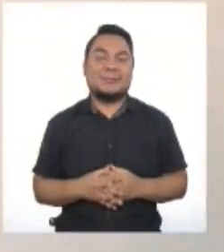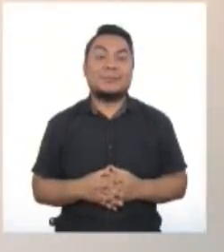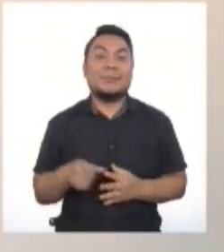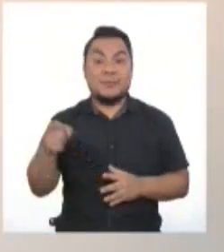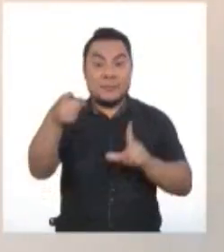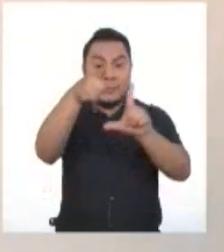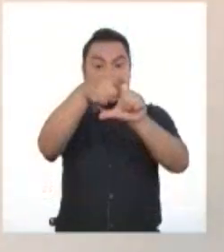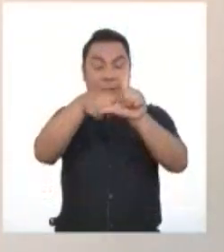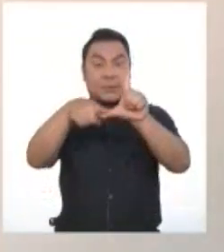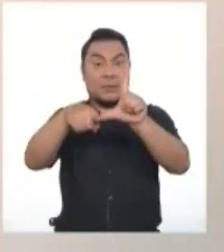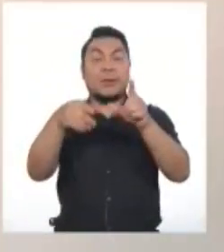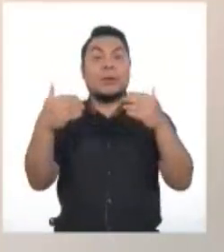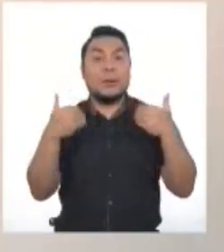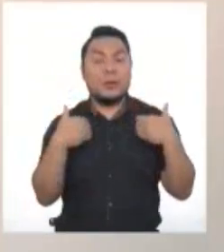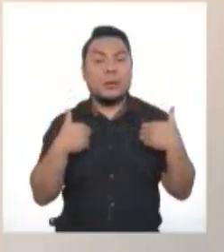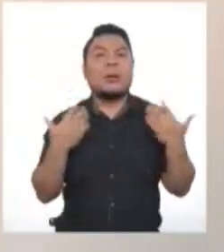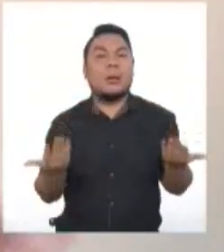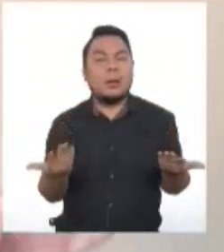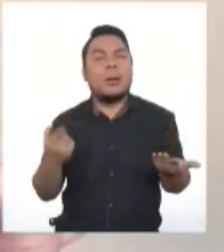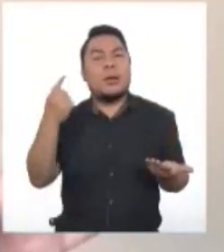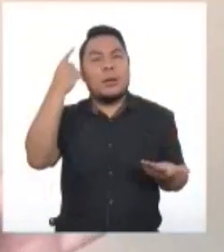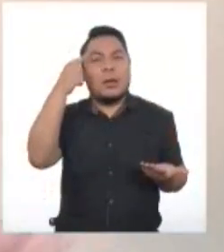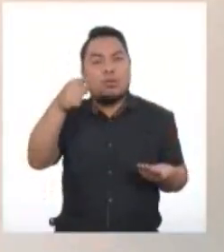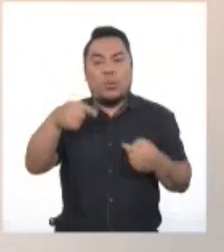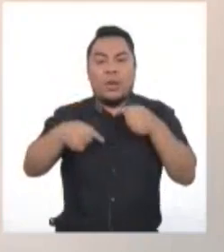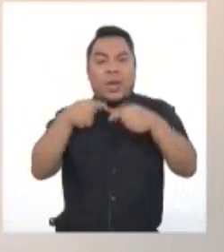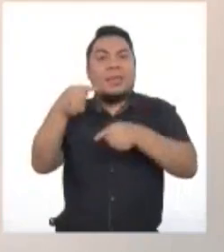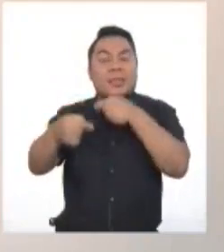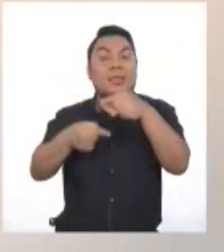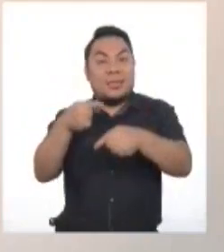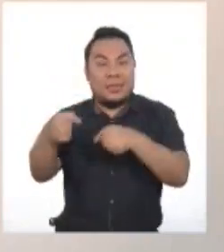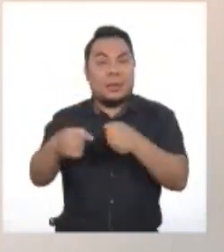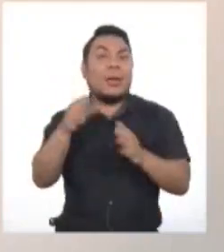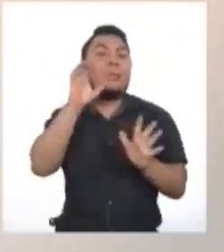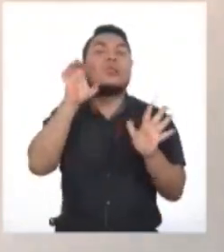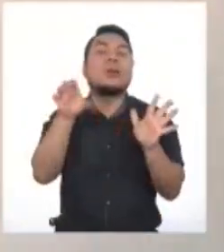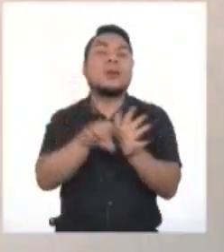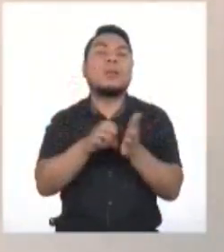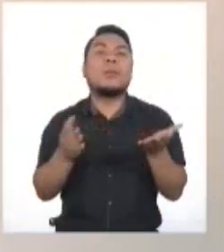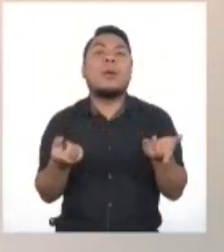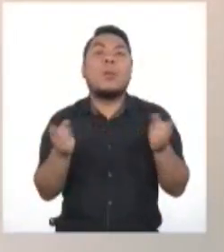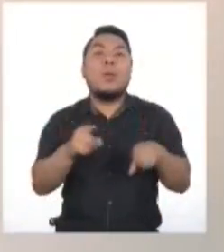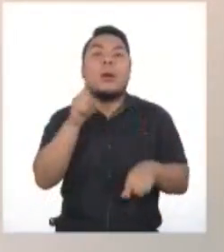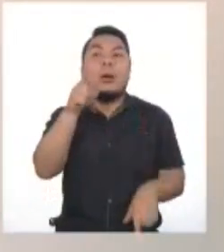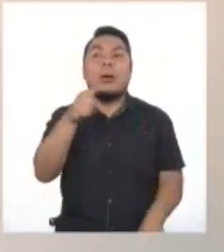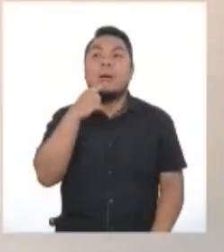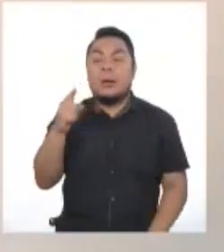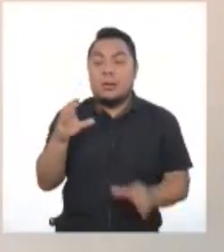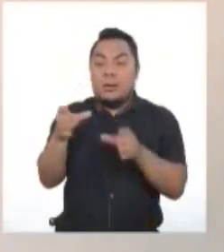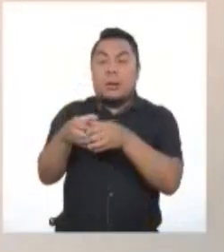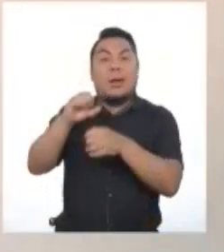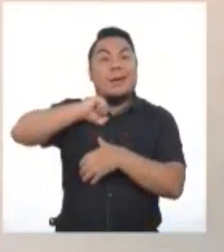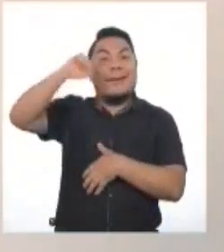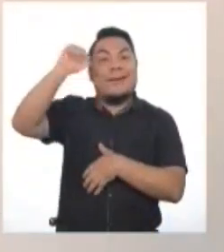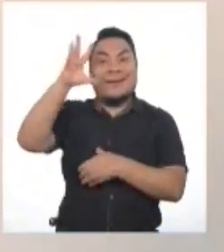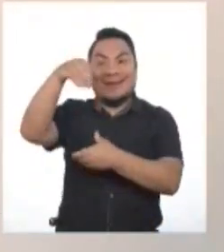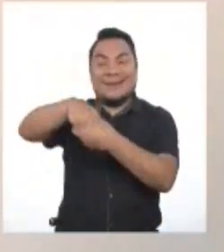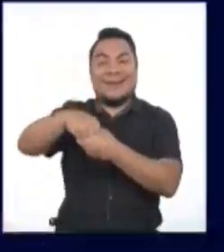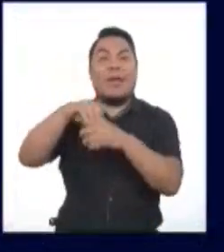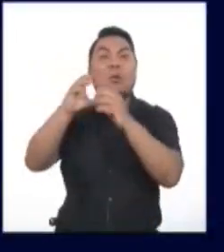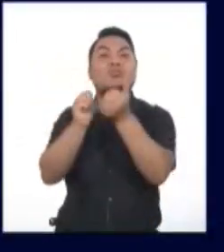La división está presente en nuestro día a día. Por ejemplo, cuando nuestra selección clasificó al